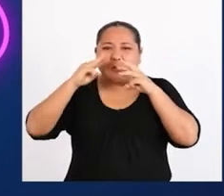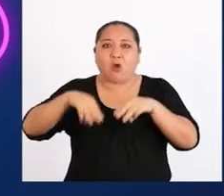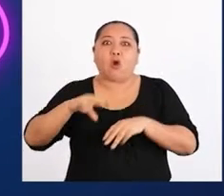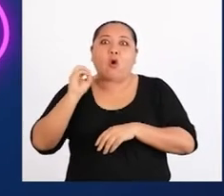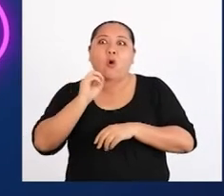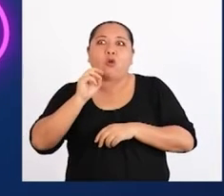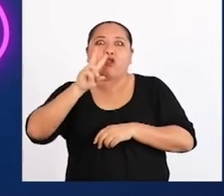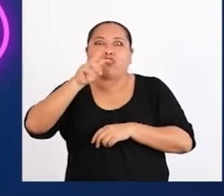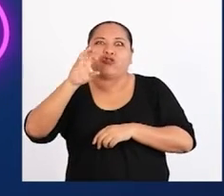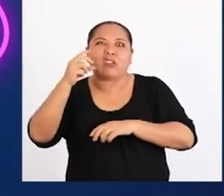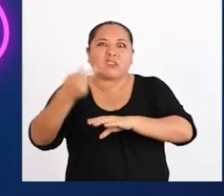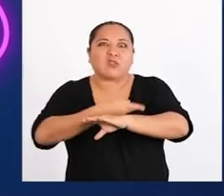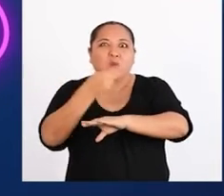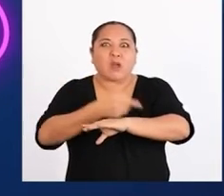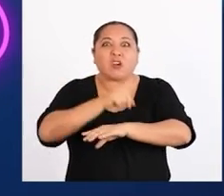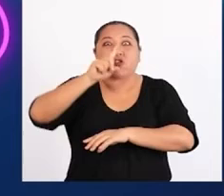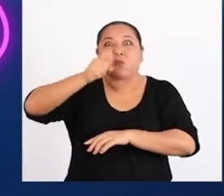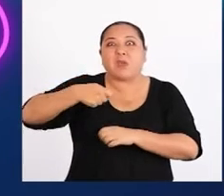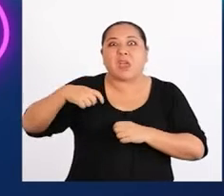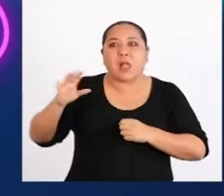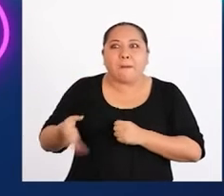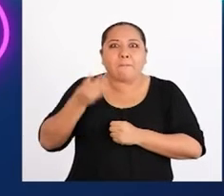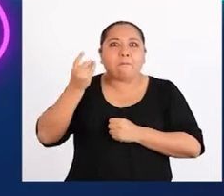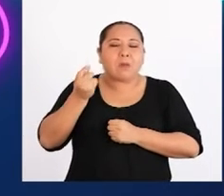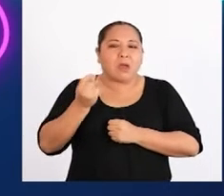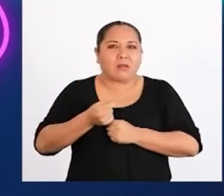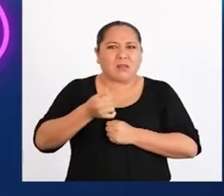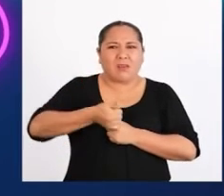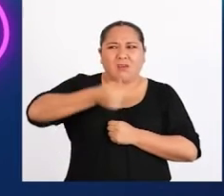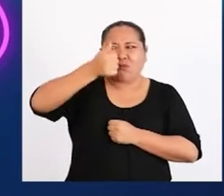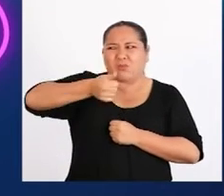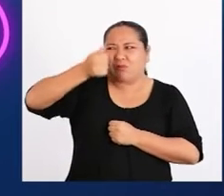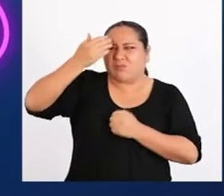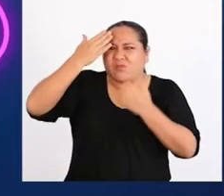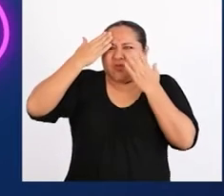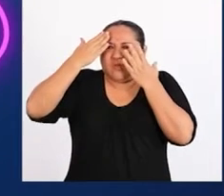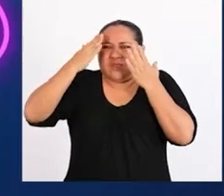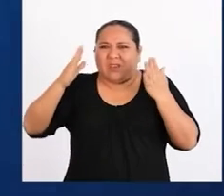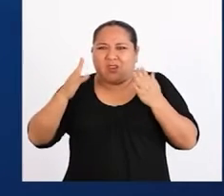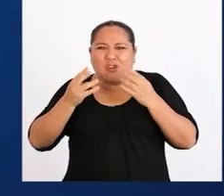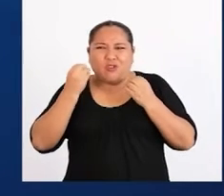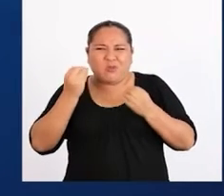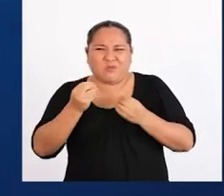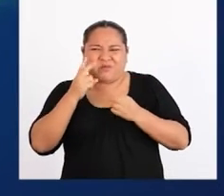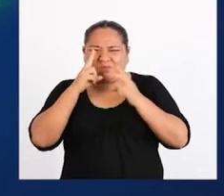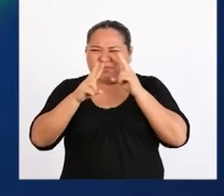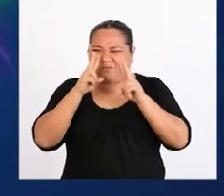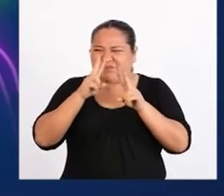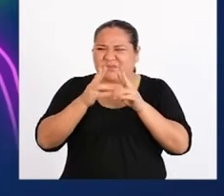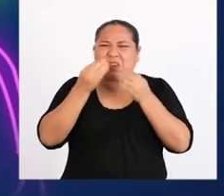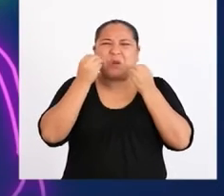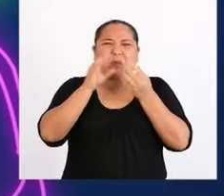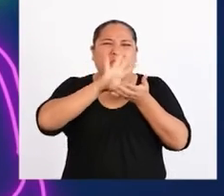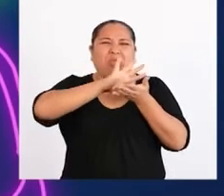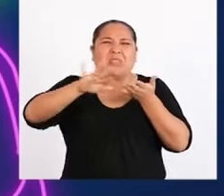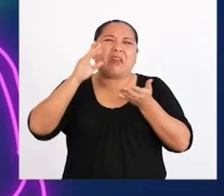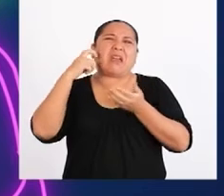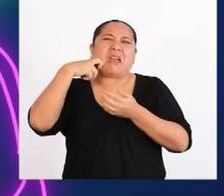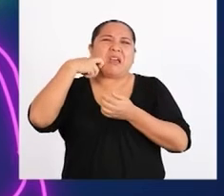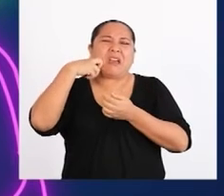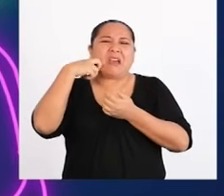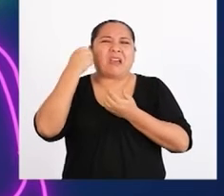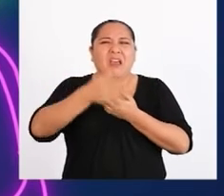o 1000 perros. Las autoridades no saben cómo huir de tanta carne muerta.